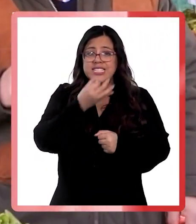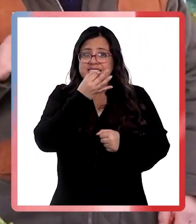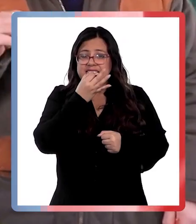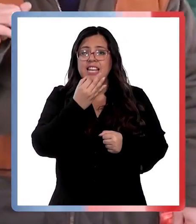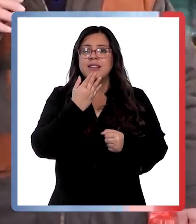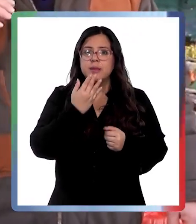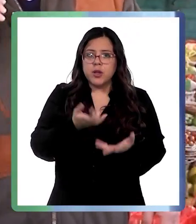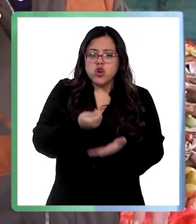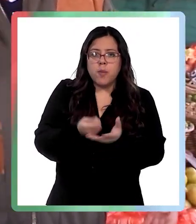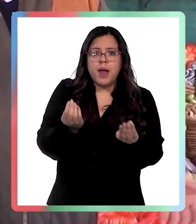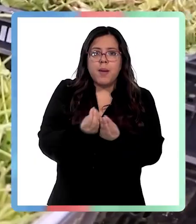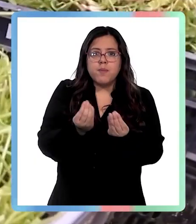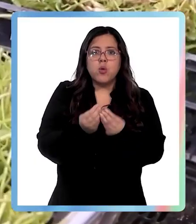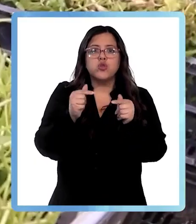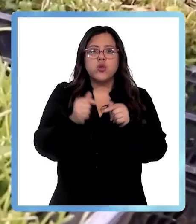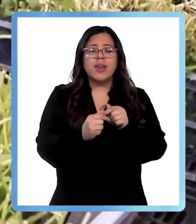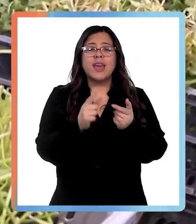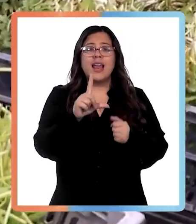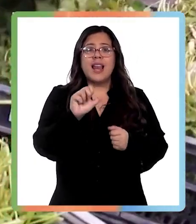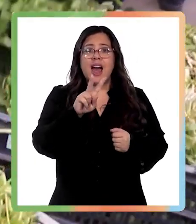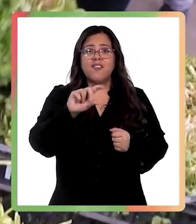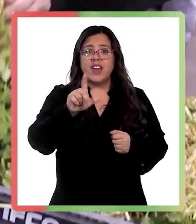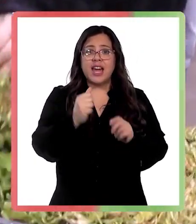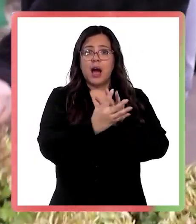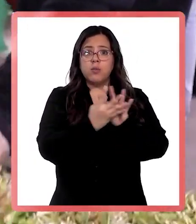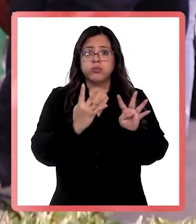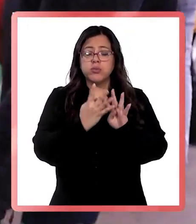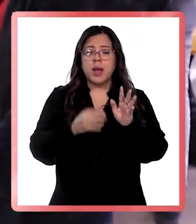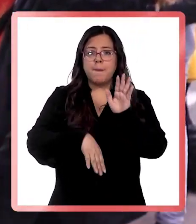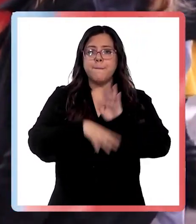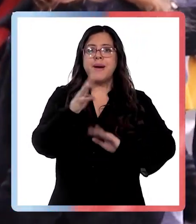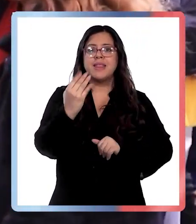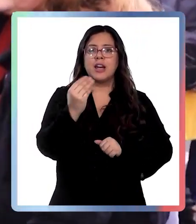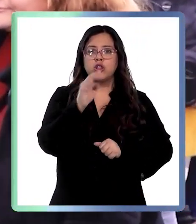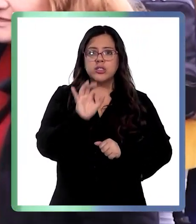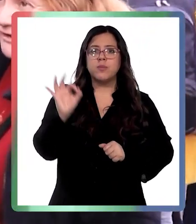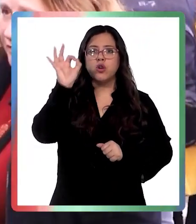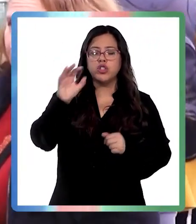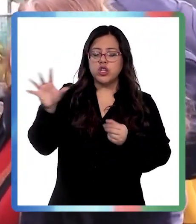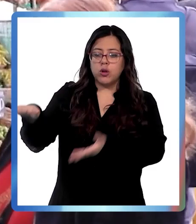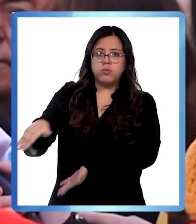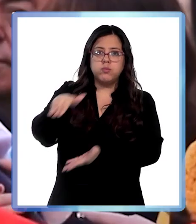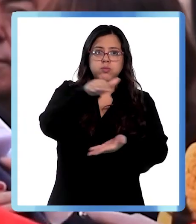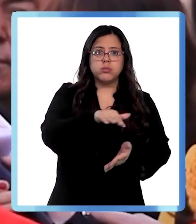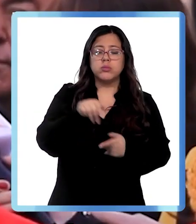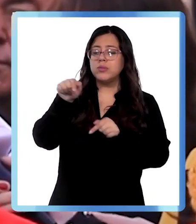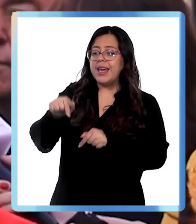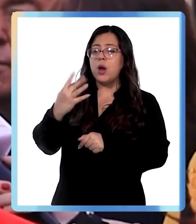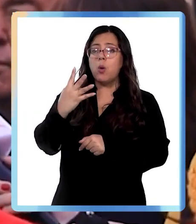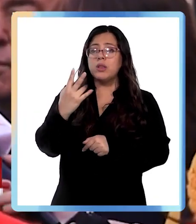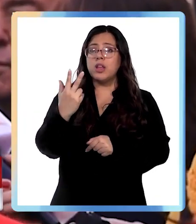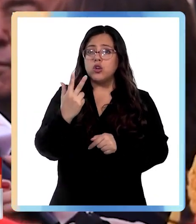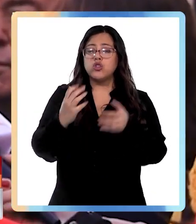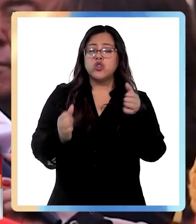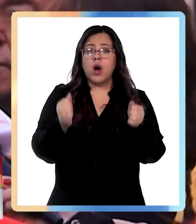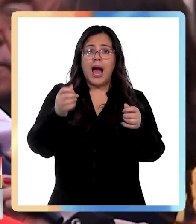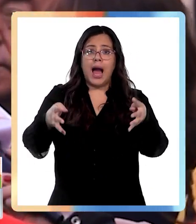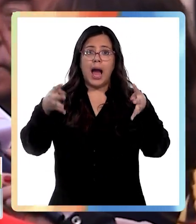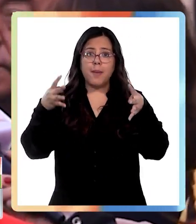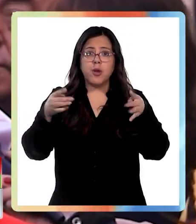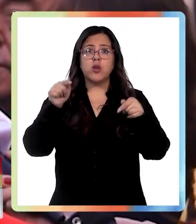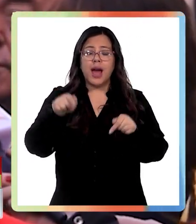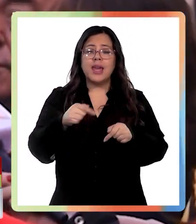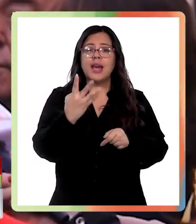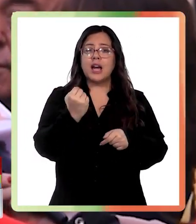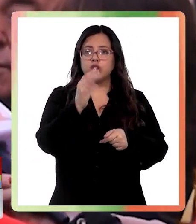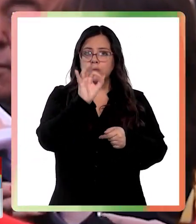producto cotizado. El suministro en La Vega creció más de un 14%. Entró 148 camiones, es un crecimiento